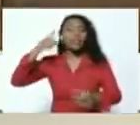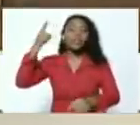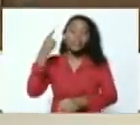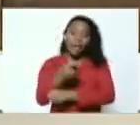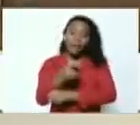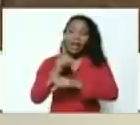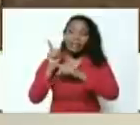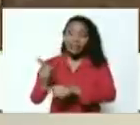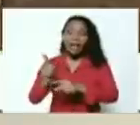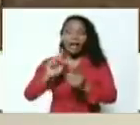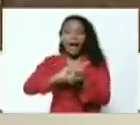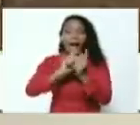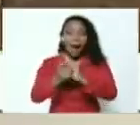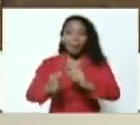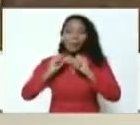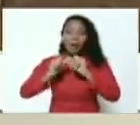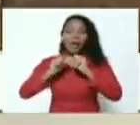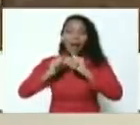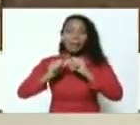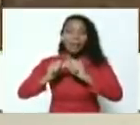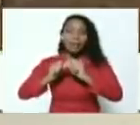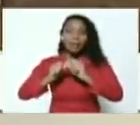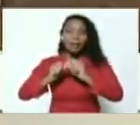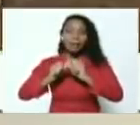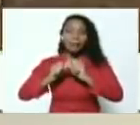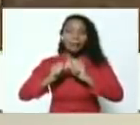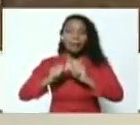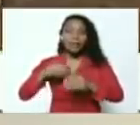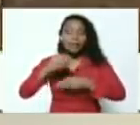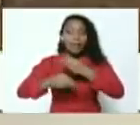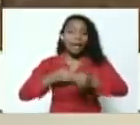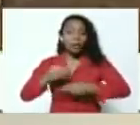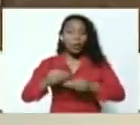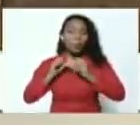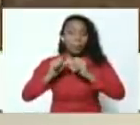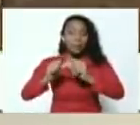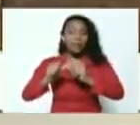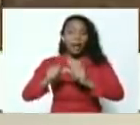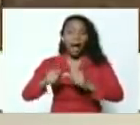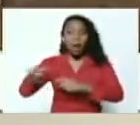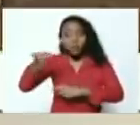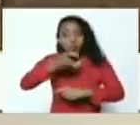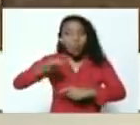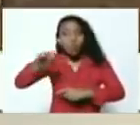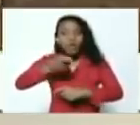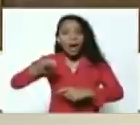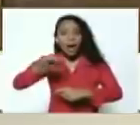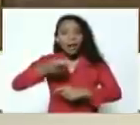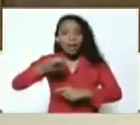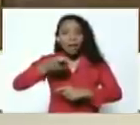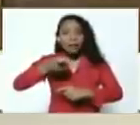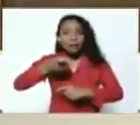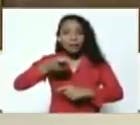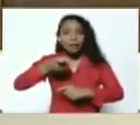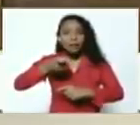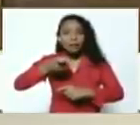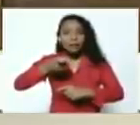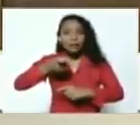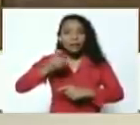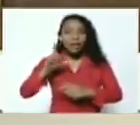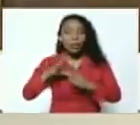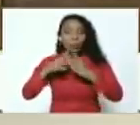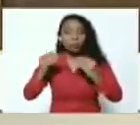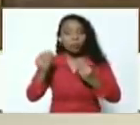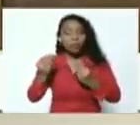el cambio permanente, la renovación permanente, la búsqueda de lo nuevo y de lo mejor